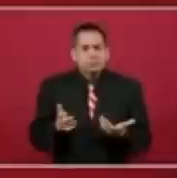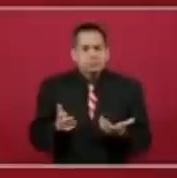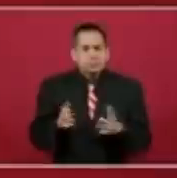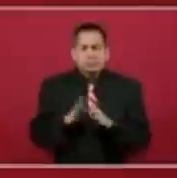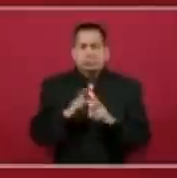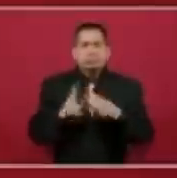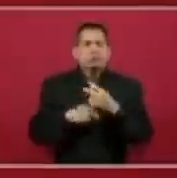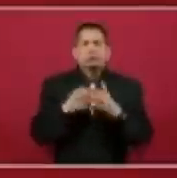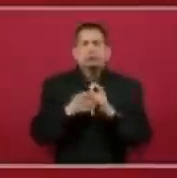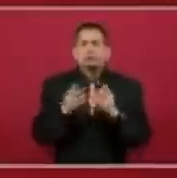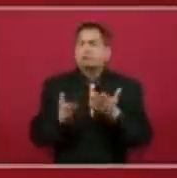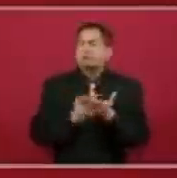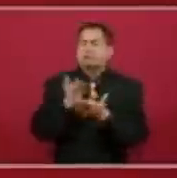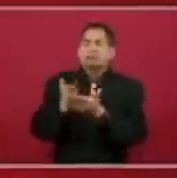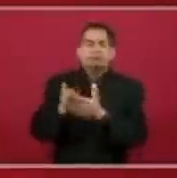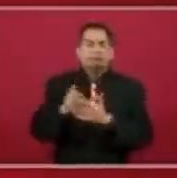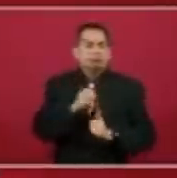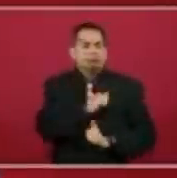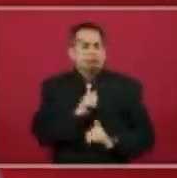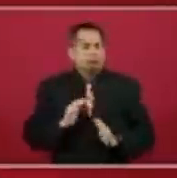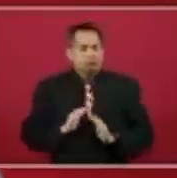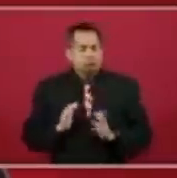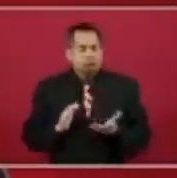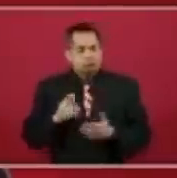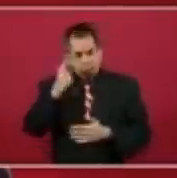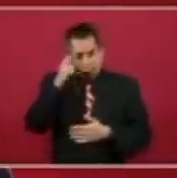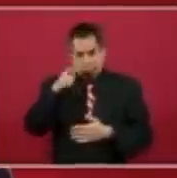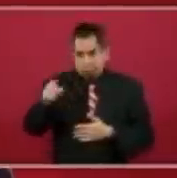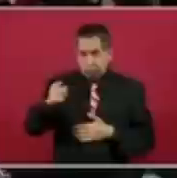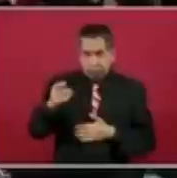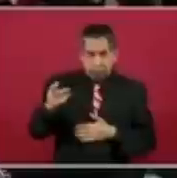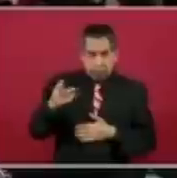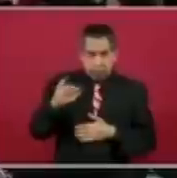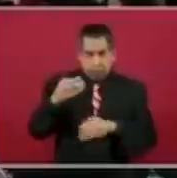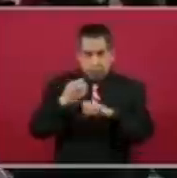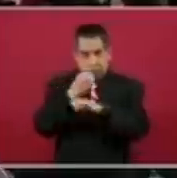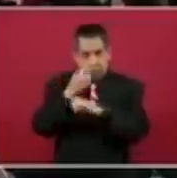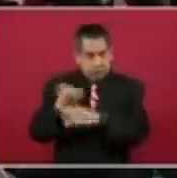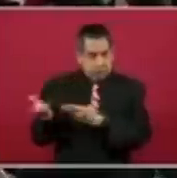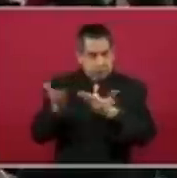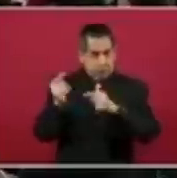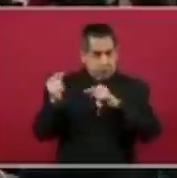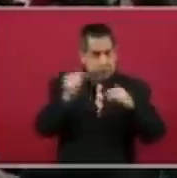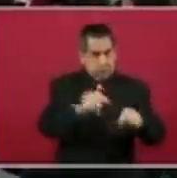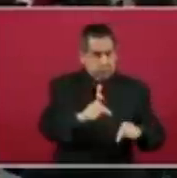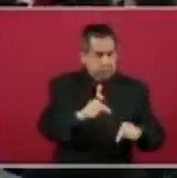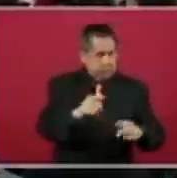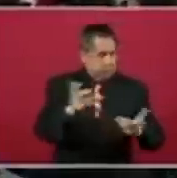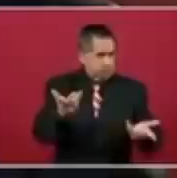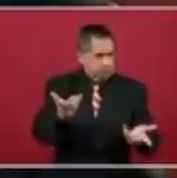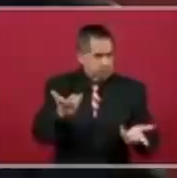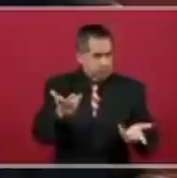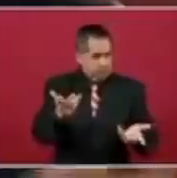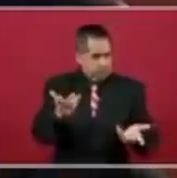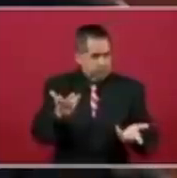van a solicitar el ejército para sus estados si